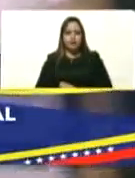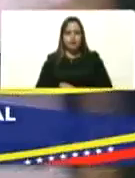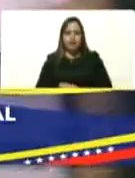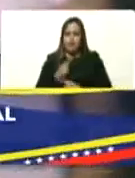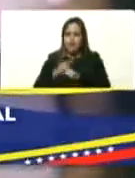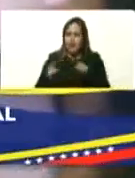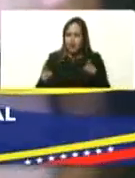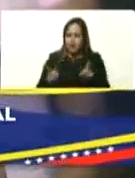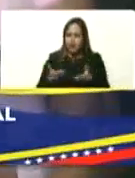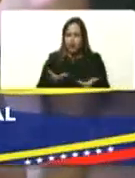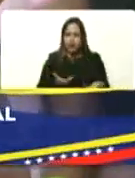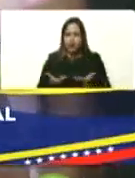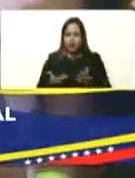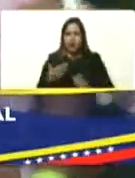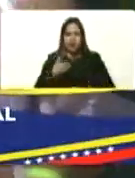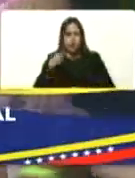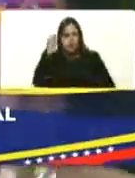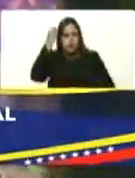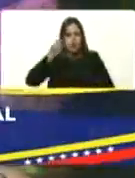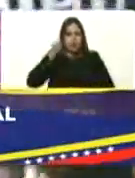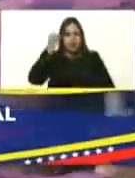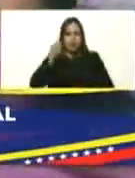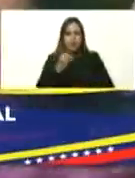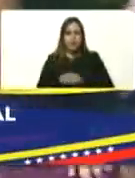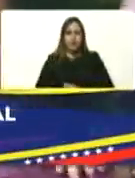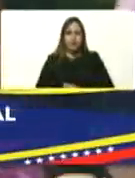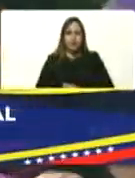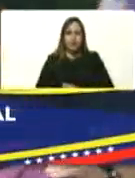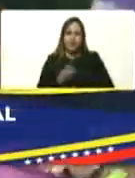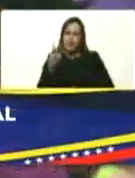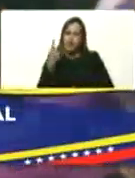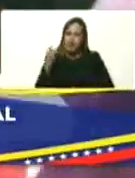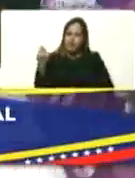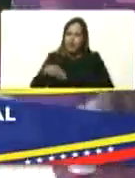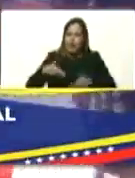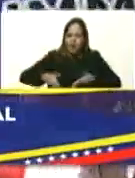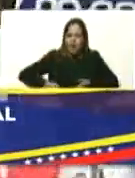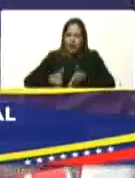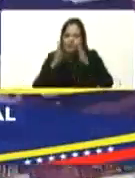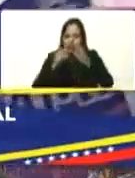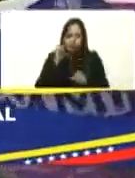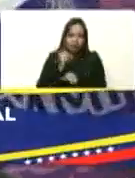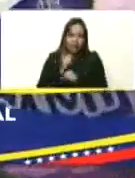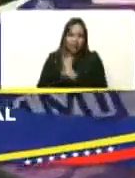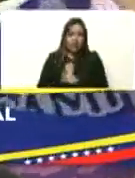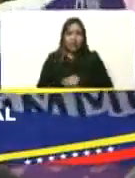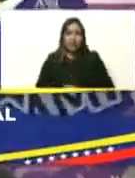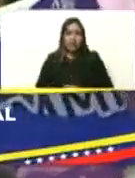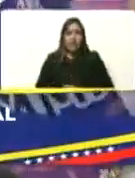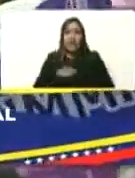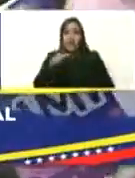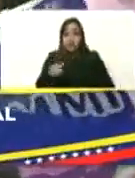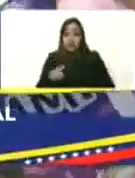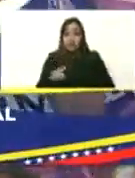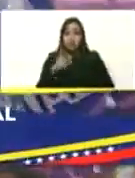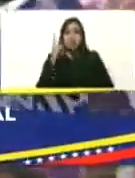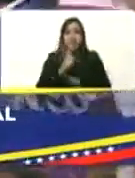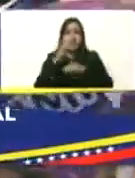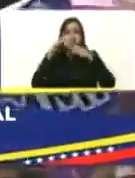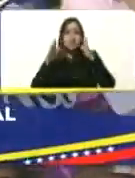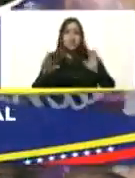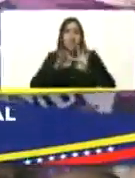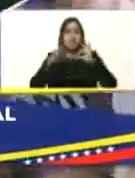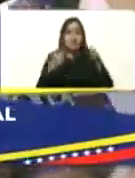Pero yo creo que queda camino por recorrer y eso pasa por la familia, por